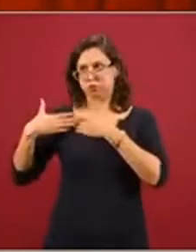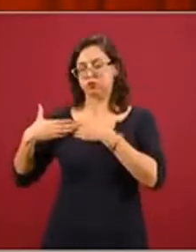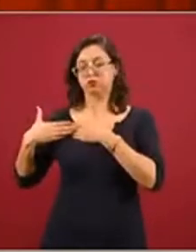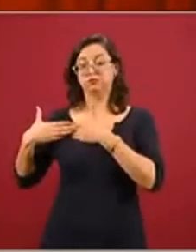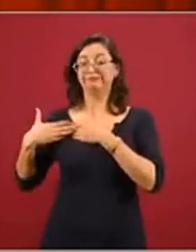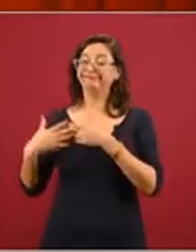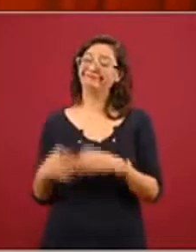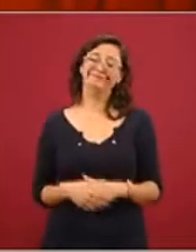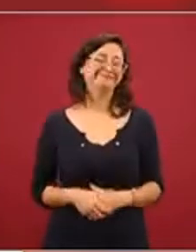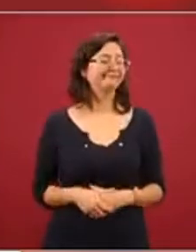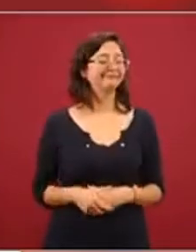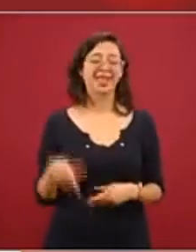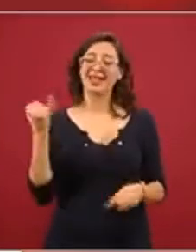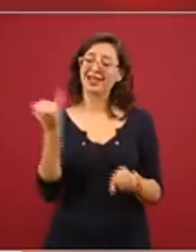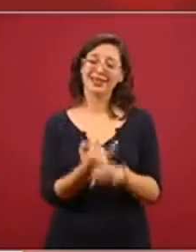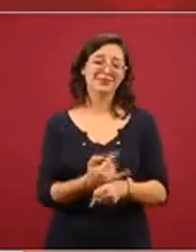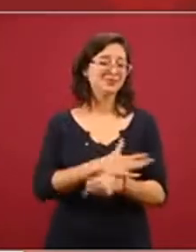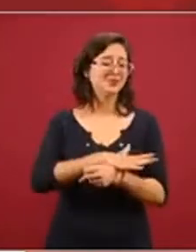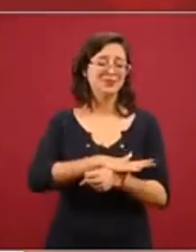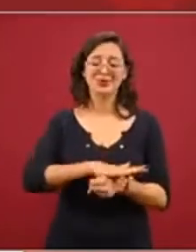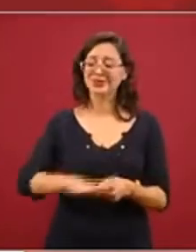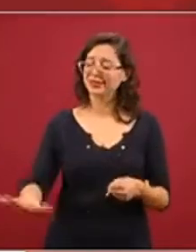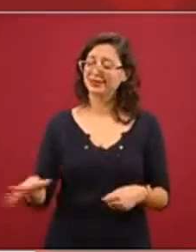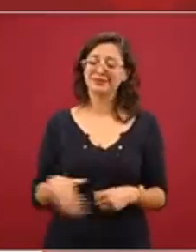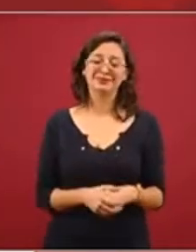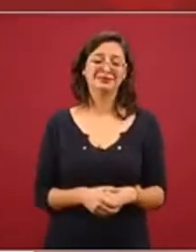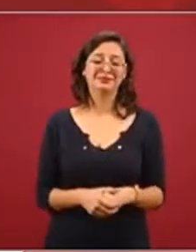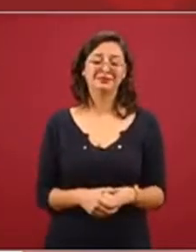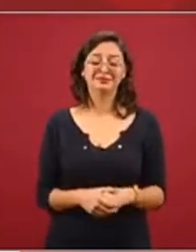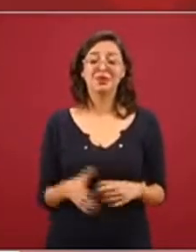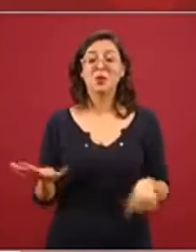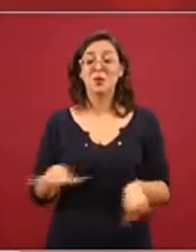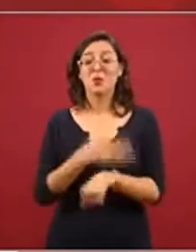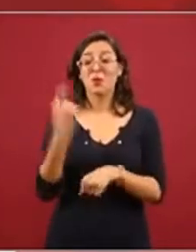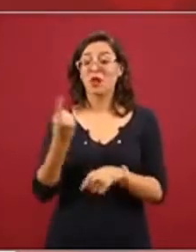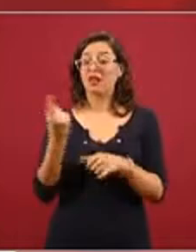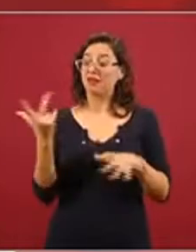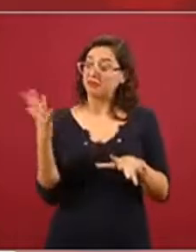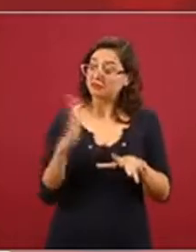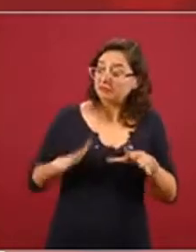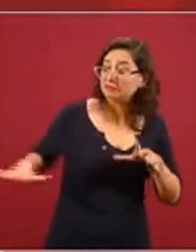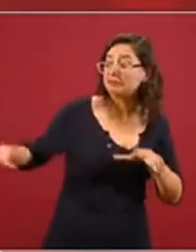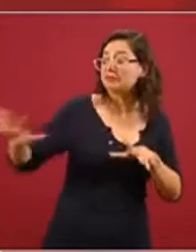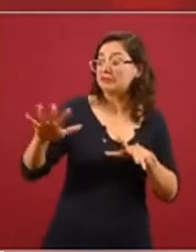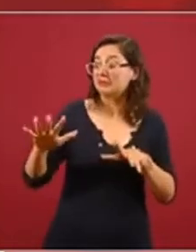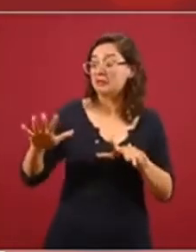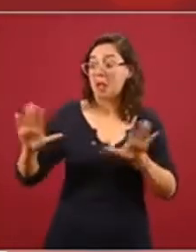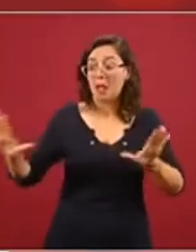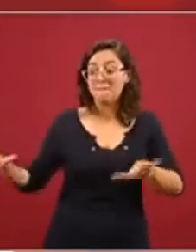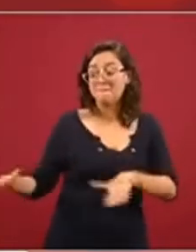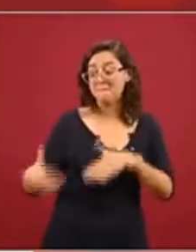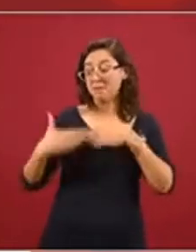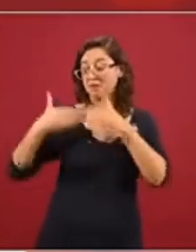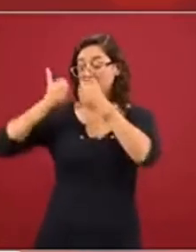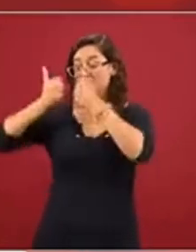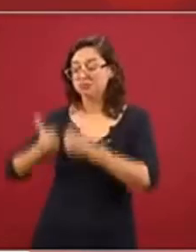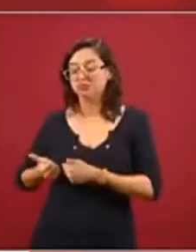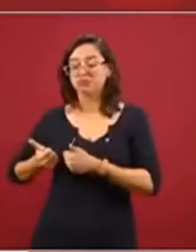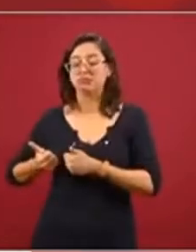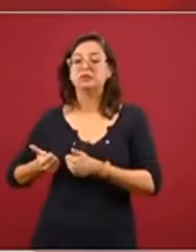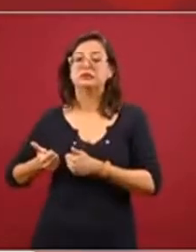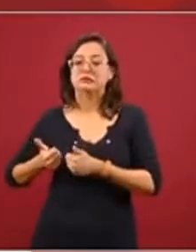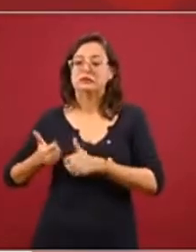claramente es no, no es posible, porque mantener a una sociedad confinada